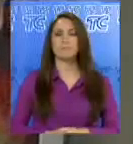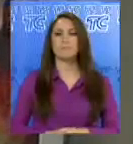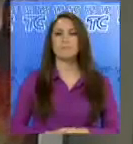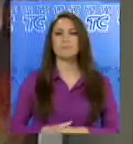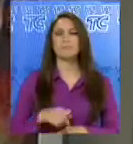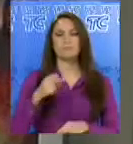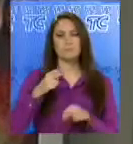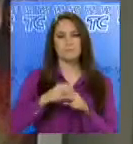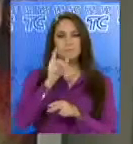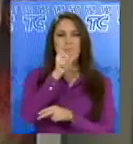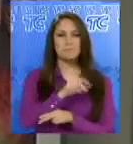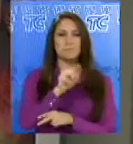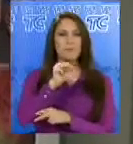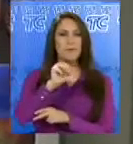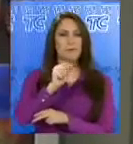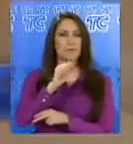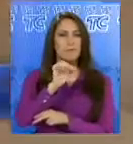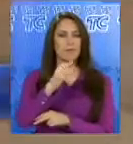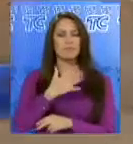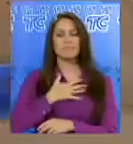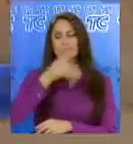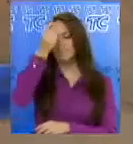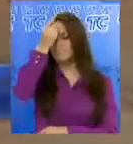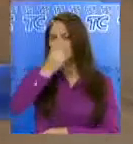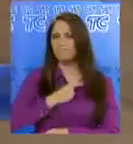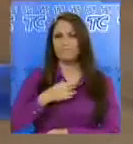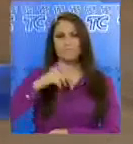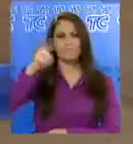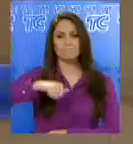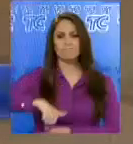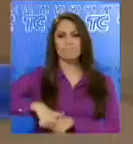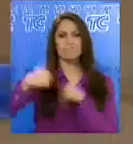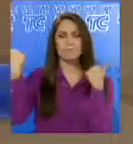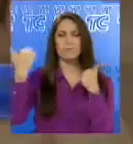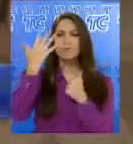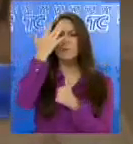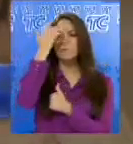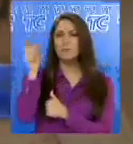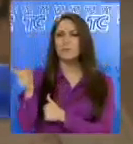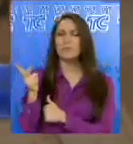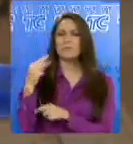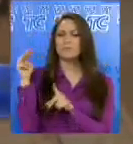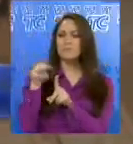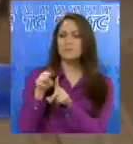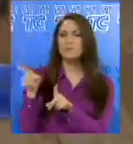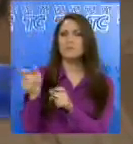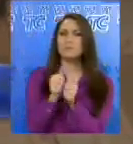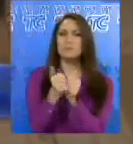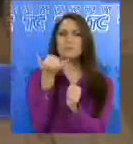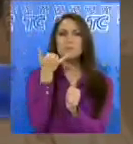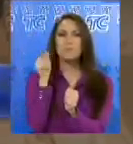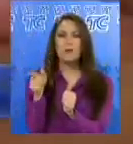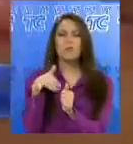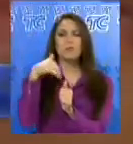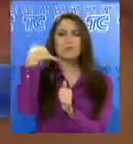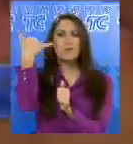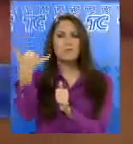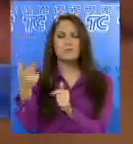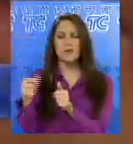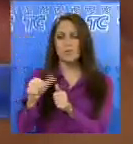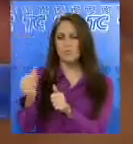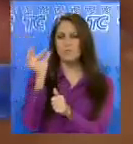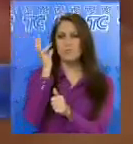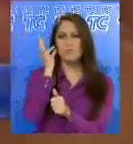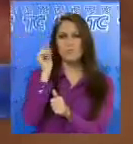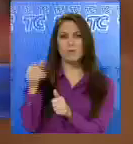La llamaremos María. Hace un año decidió separarse de su esposo, pues encontró unos mensajes de texto y llamadas con otra mujer, con